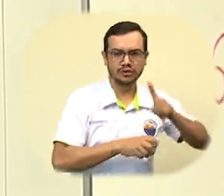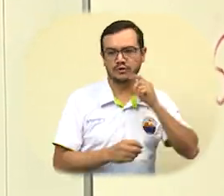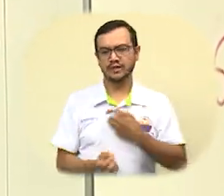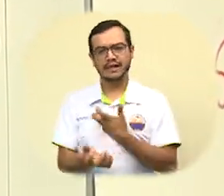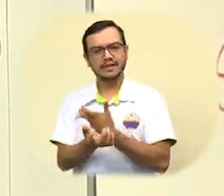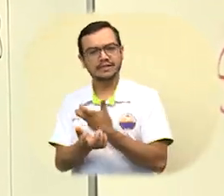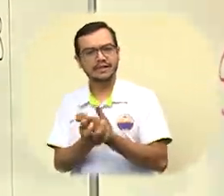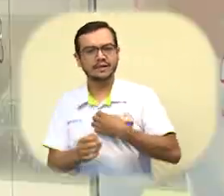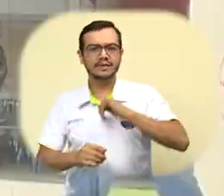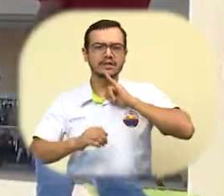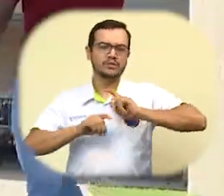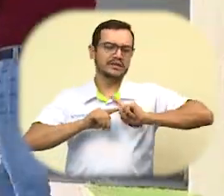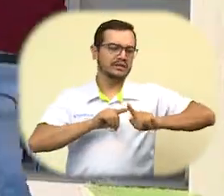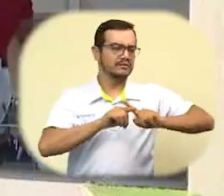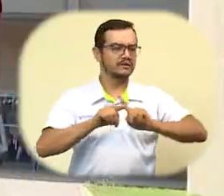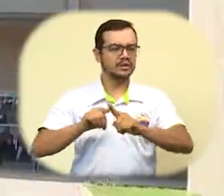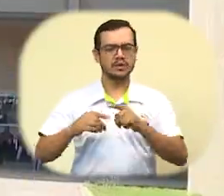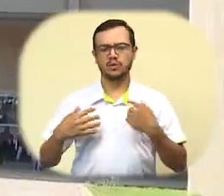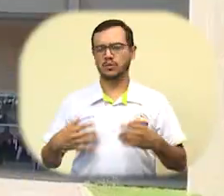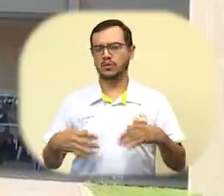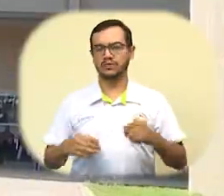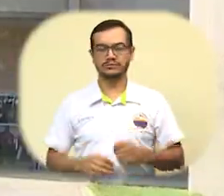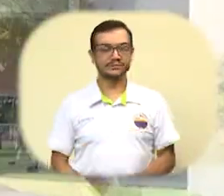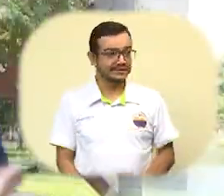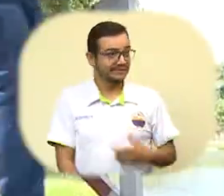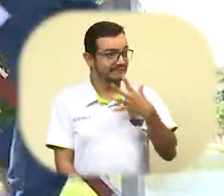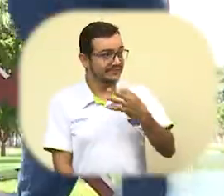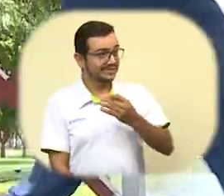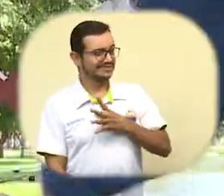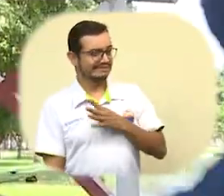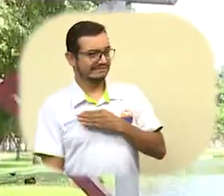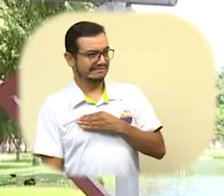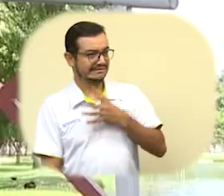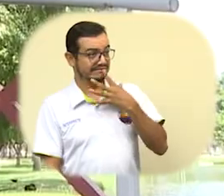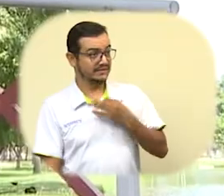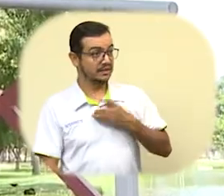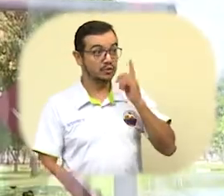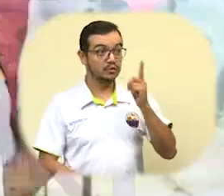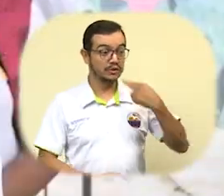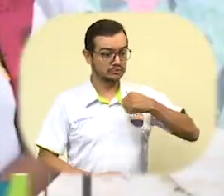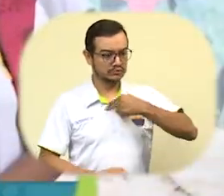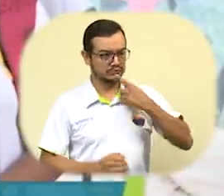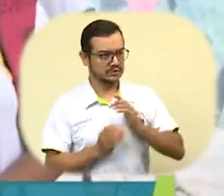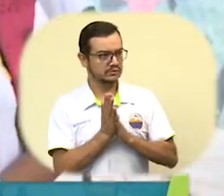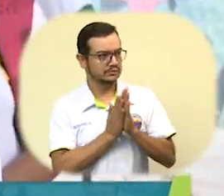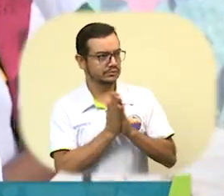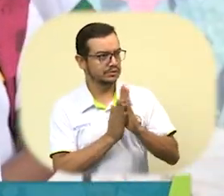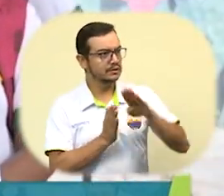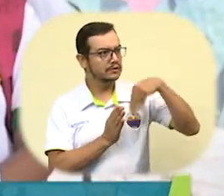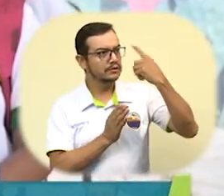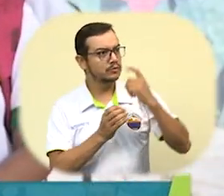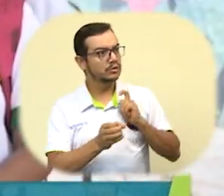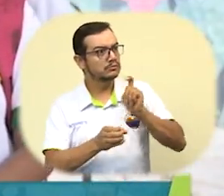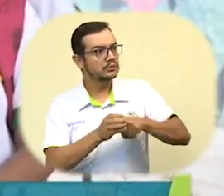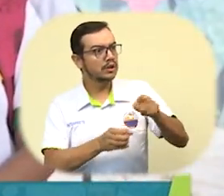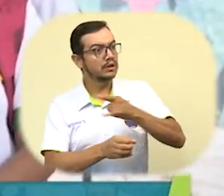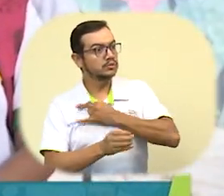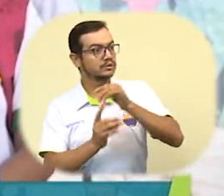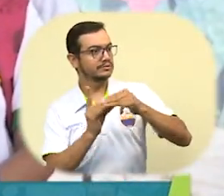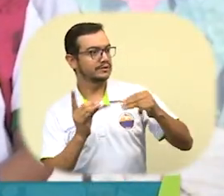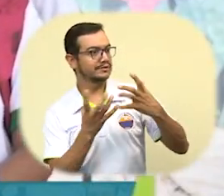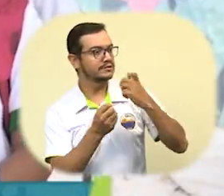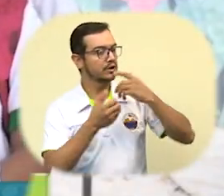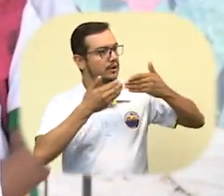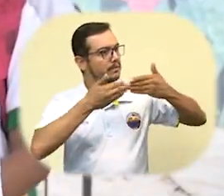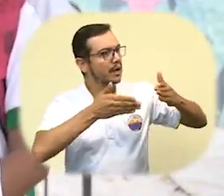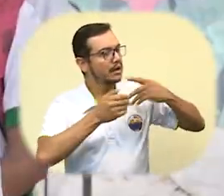ciencias naturales, lenguas extranjeras, entre otras. Me parece algo muy chévere y muy emocionante, ya que a futuro nosotros esperamos entrar a la Universidad del Magdalena